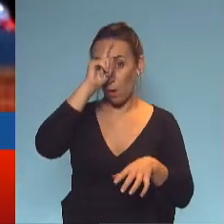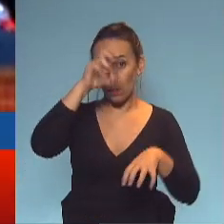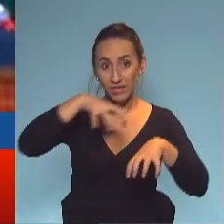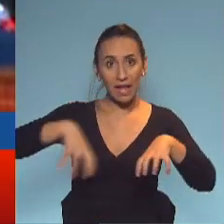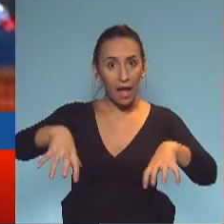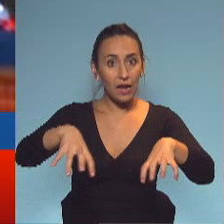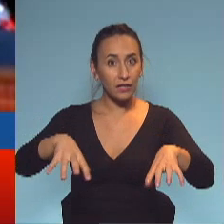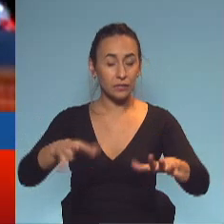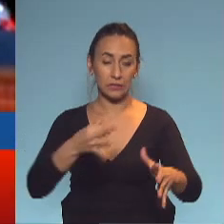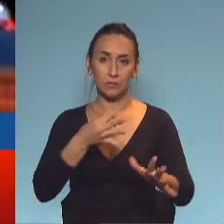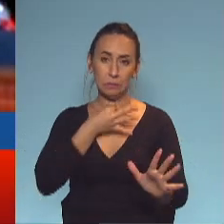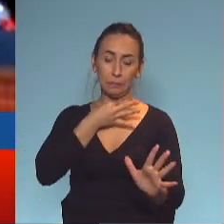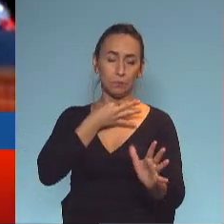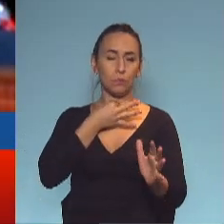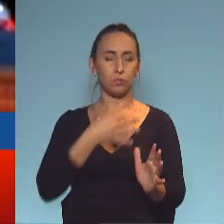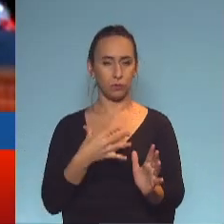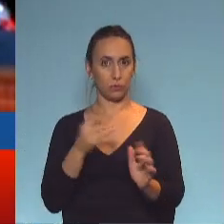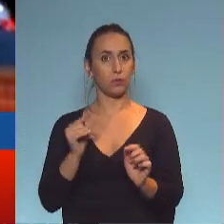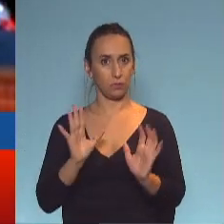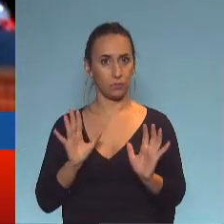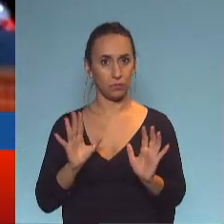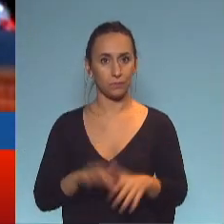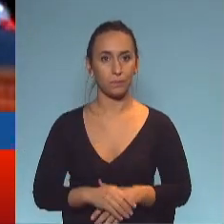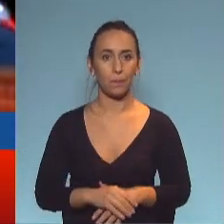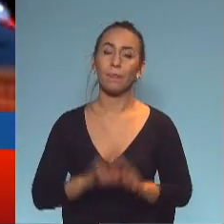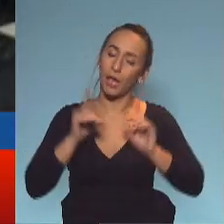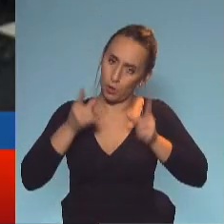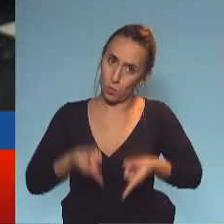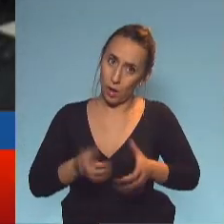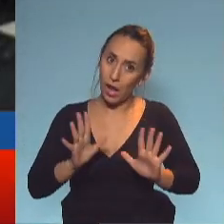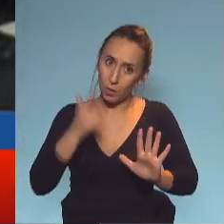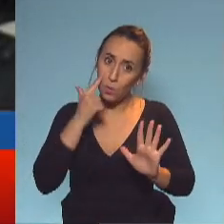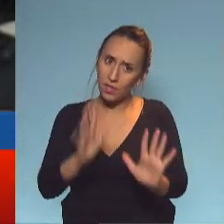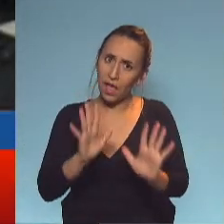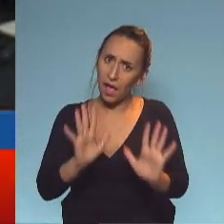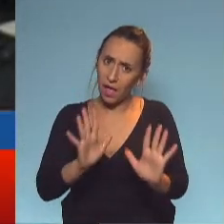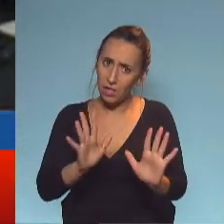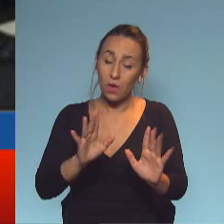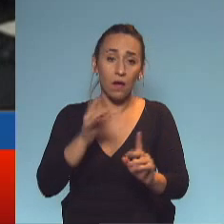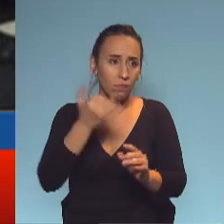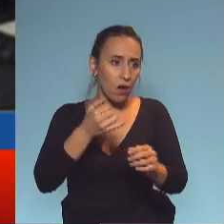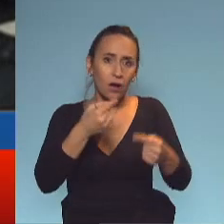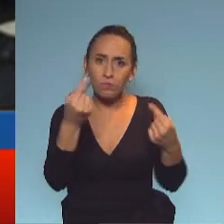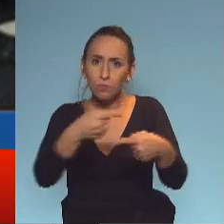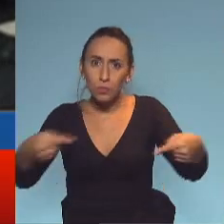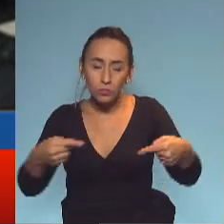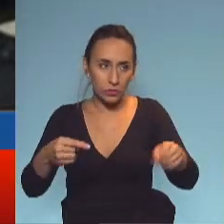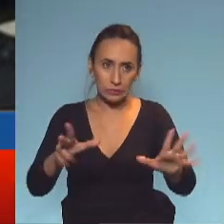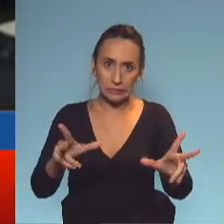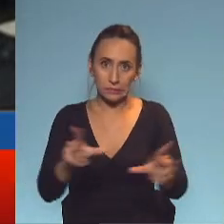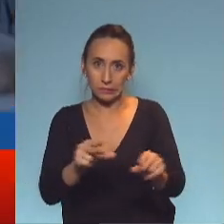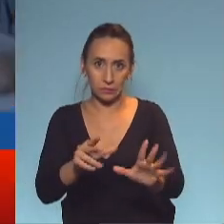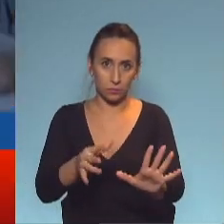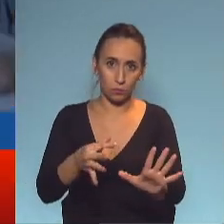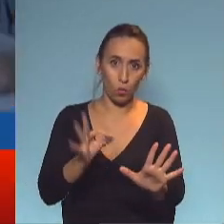sistema asistencial, lo que no indica de que igual estamos en una máxima tensión, ¿no? Con insumos críticos que hoy están